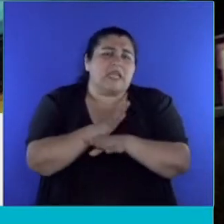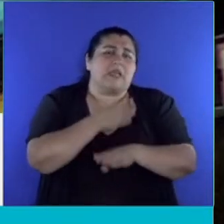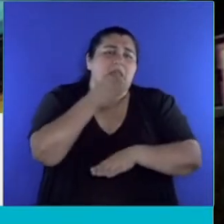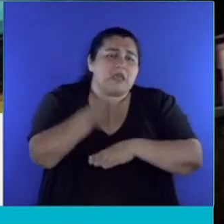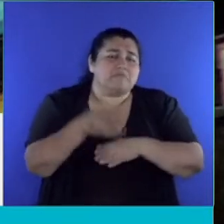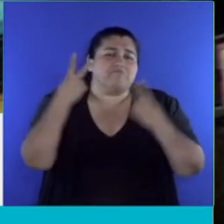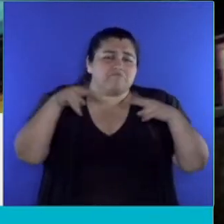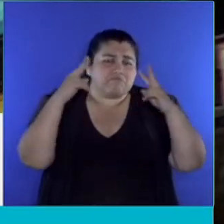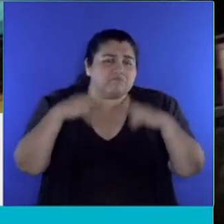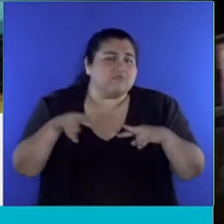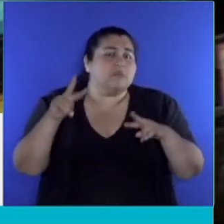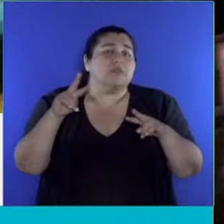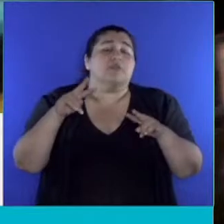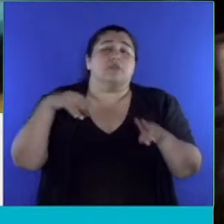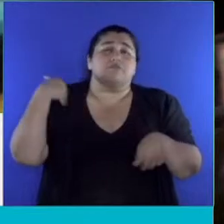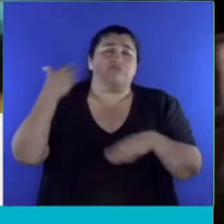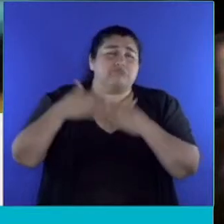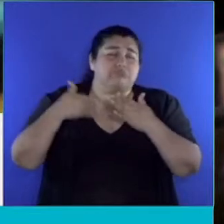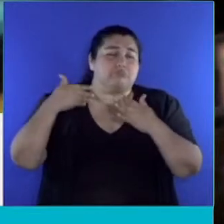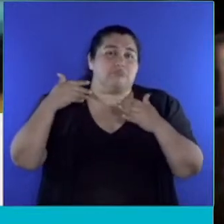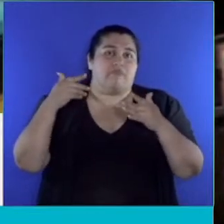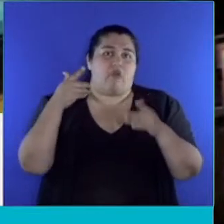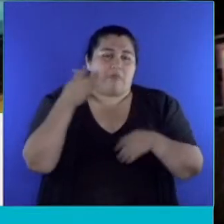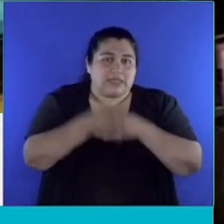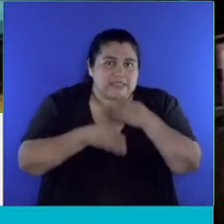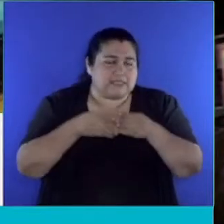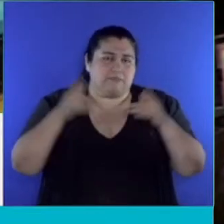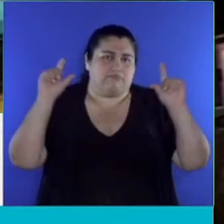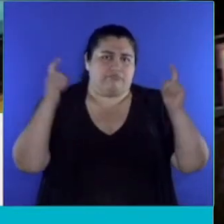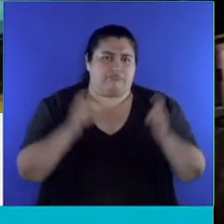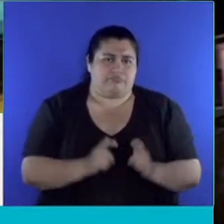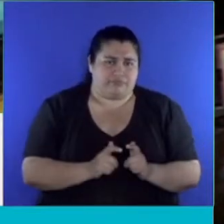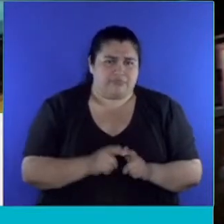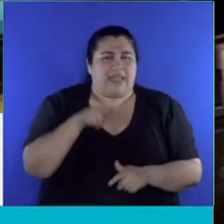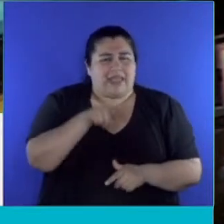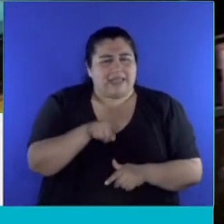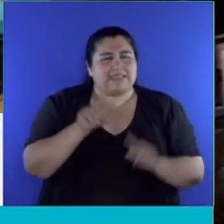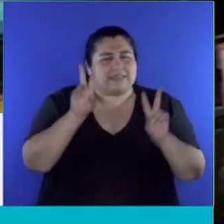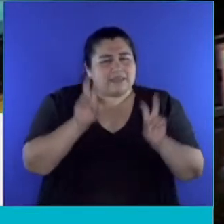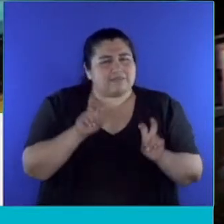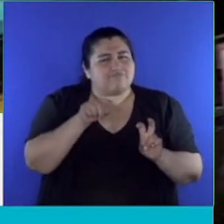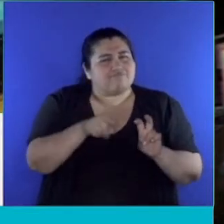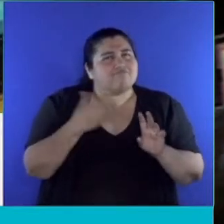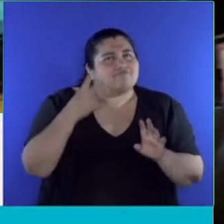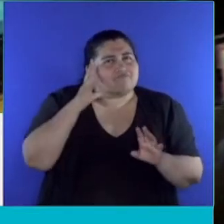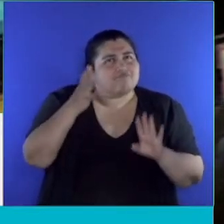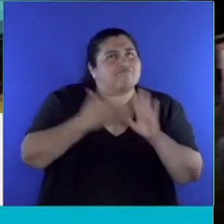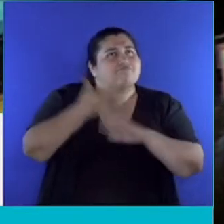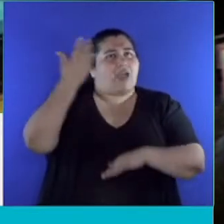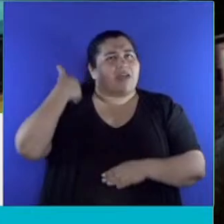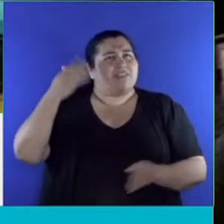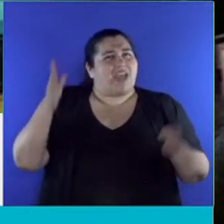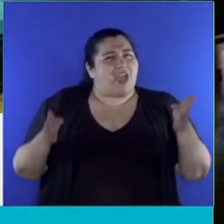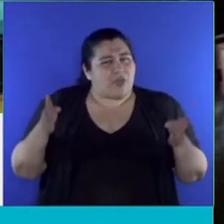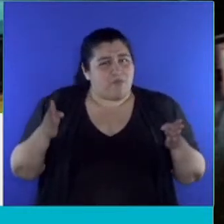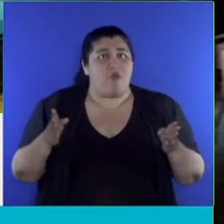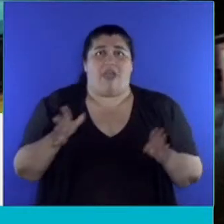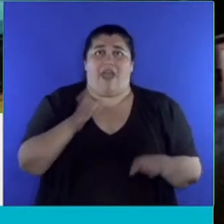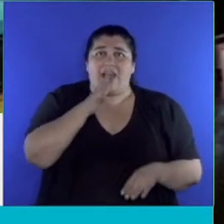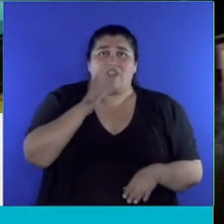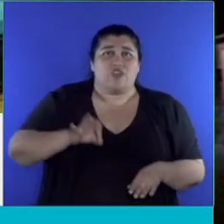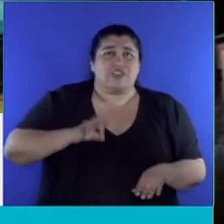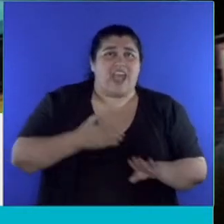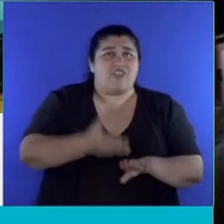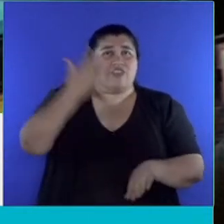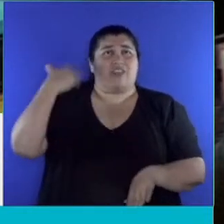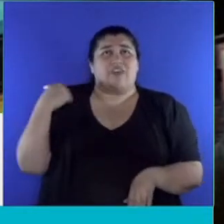al peor momento en 14 años. Y yo también acá me quiero detener en cómo vivíamos los argentinos y las argentinas hace 14